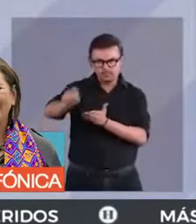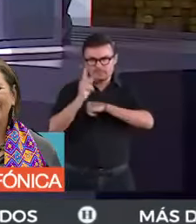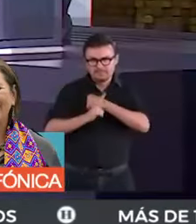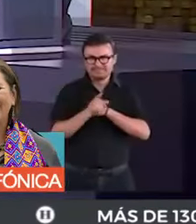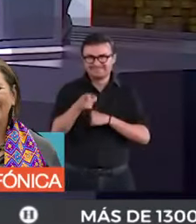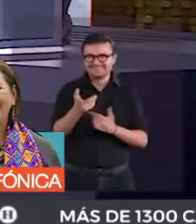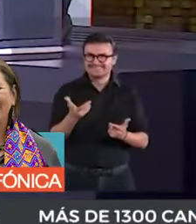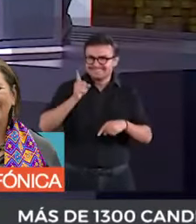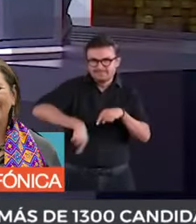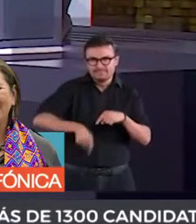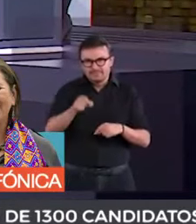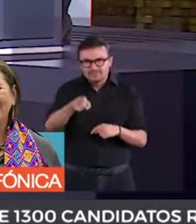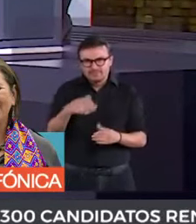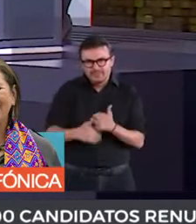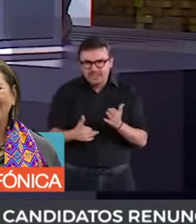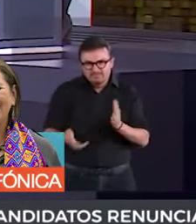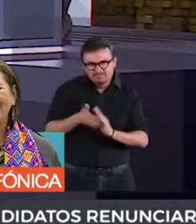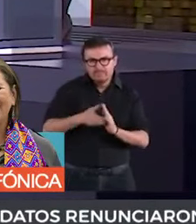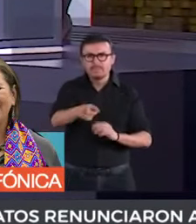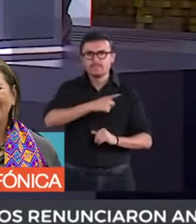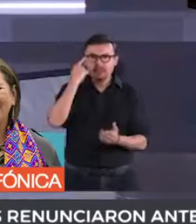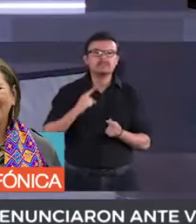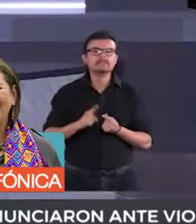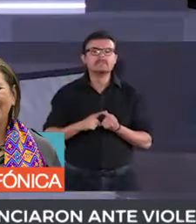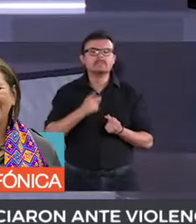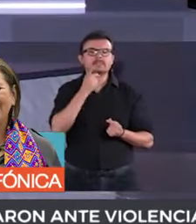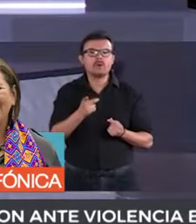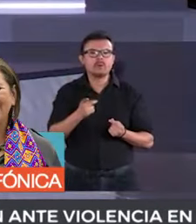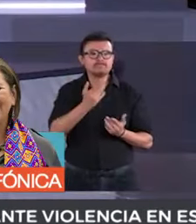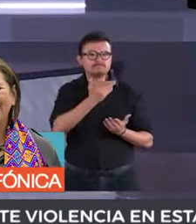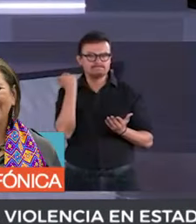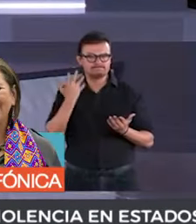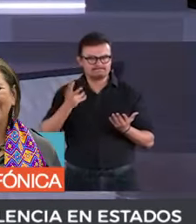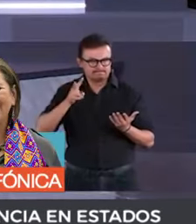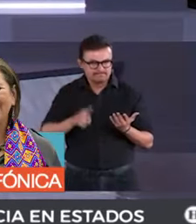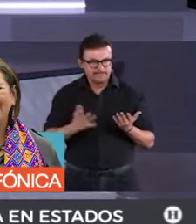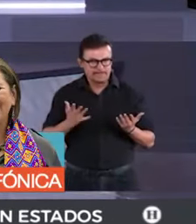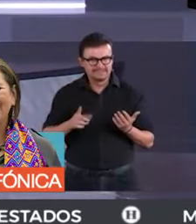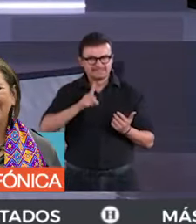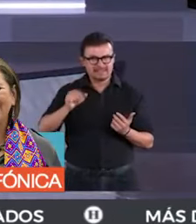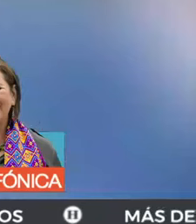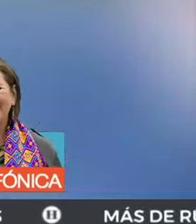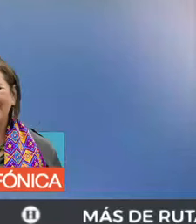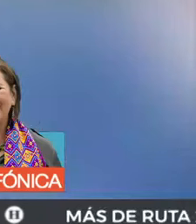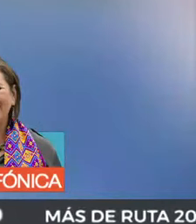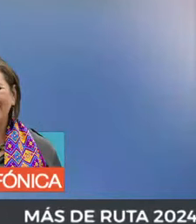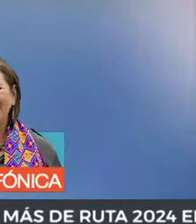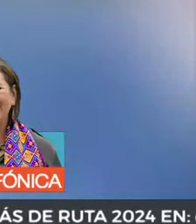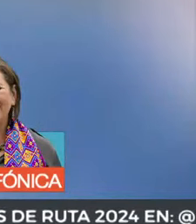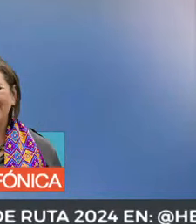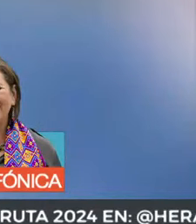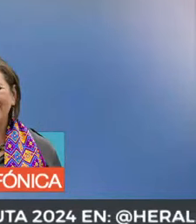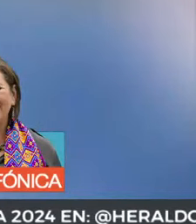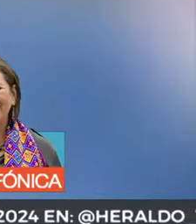sus mentiras. O sea, no es cierto que redujo los homicidios en la Ciudad de México respecto a Mancera. Hay